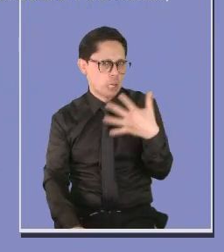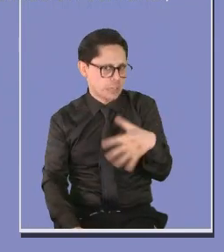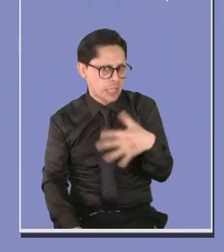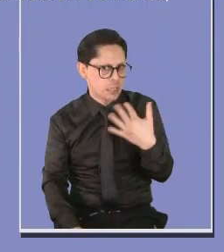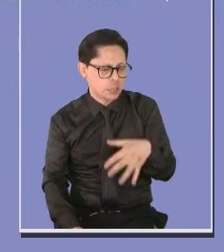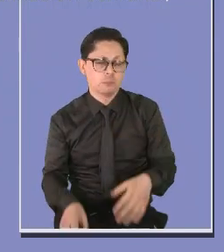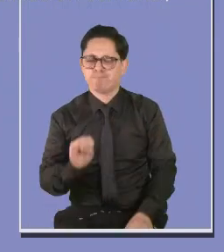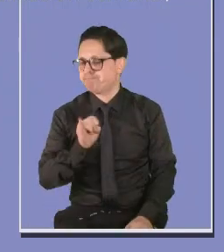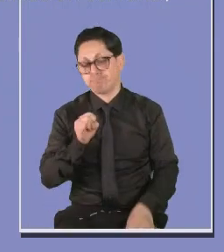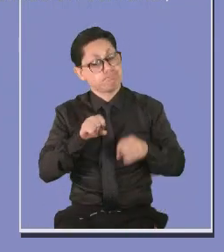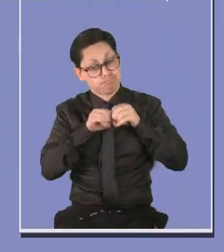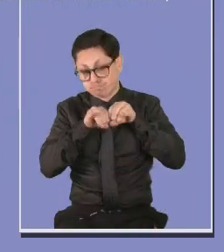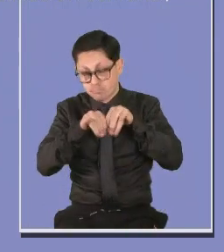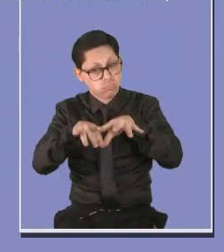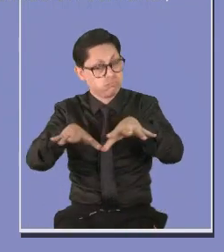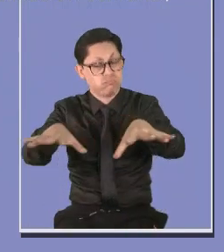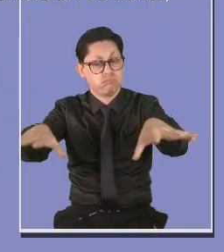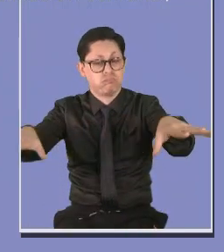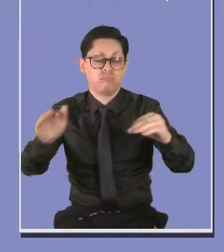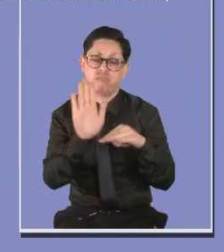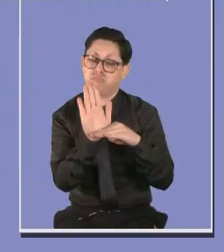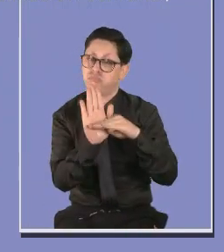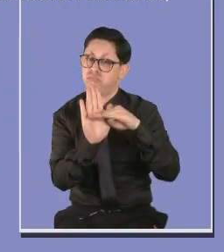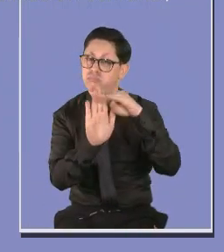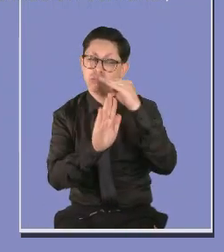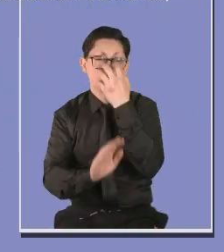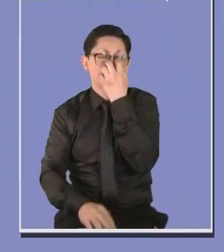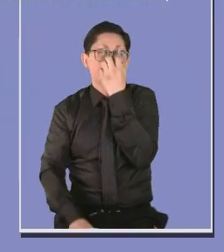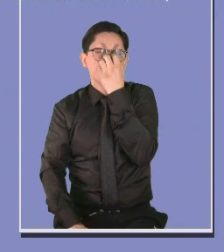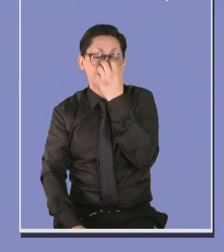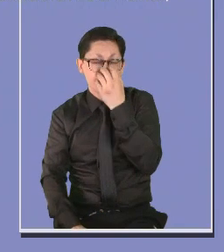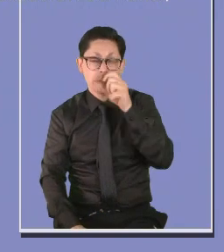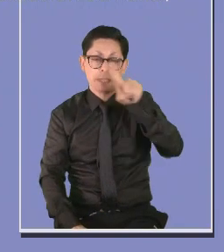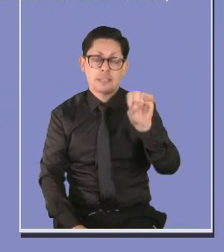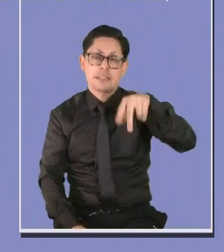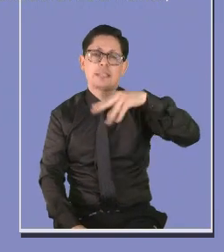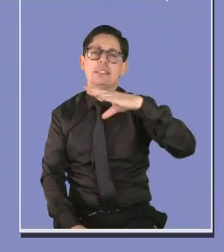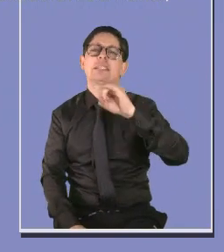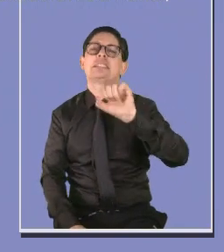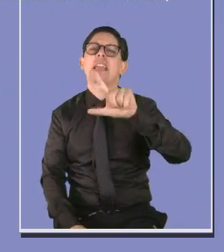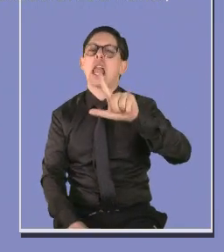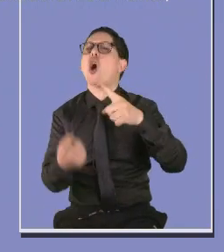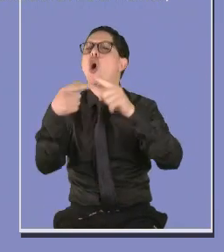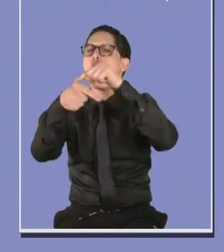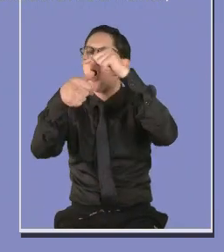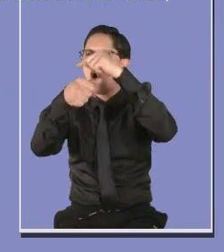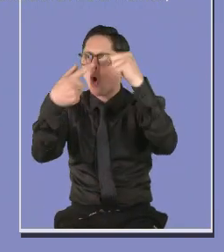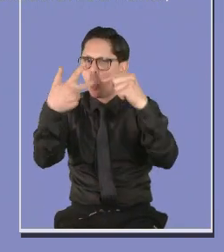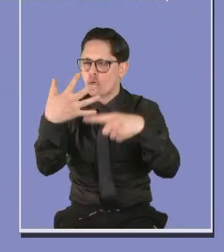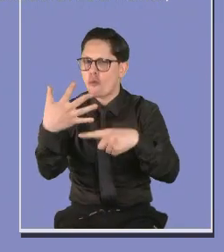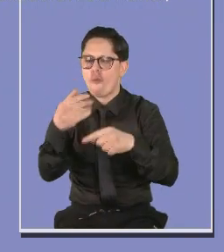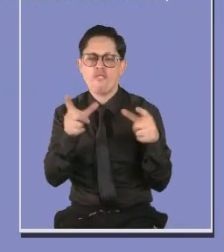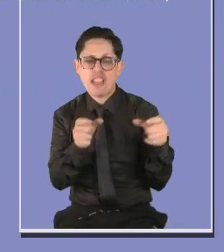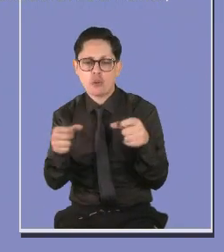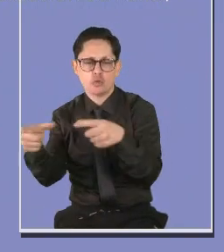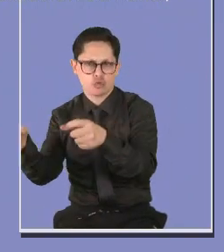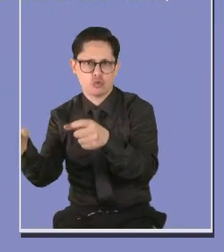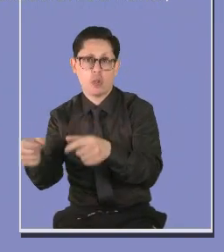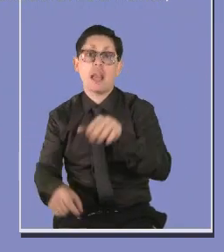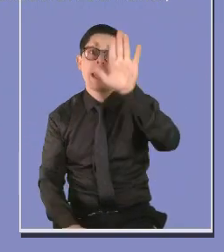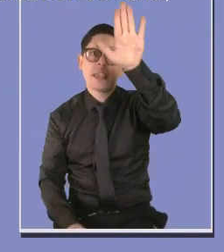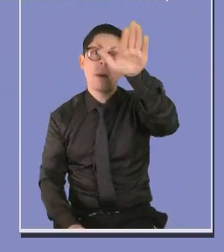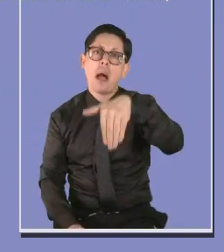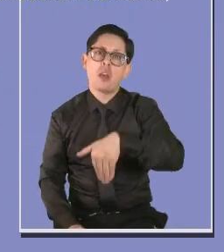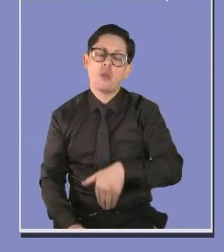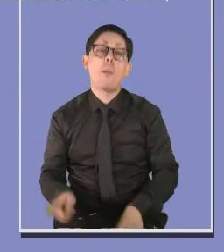pero sigue existiendo una circulación alta de virus respiratorios esencial y también de los otros virus por lo tanto el